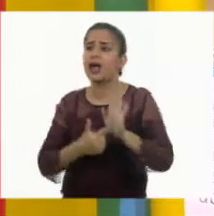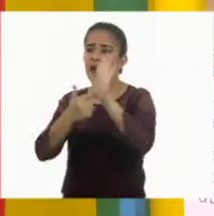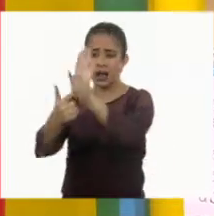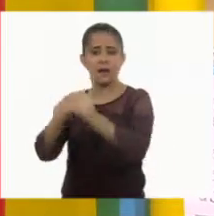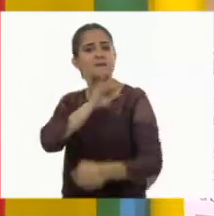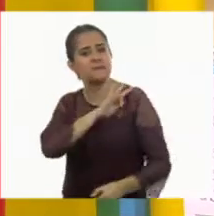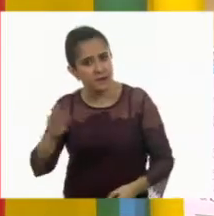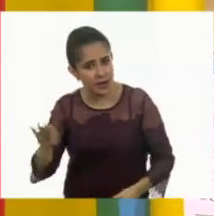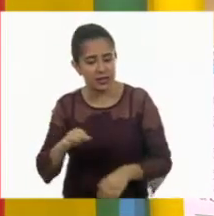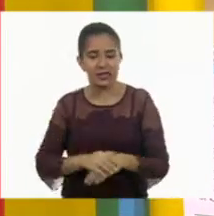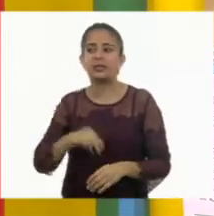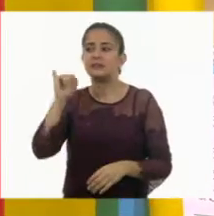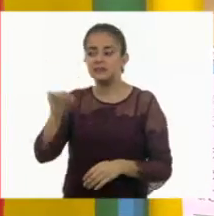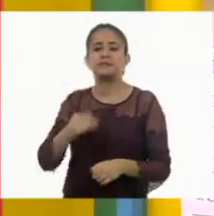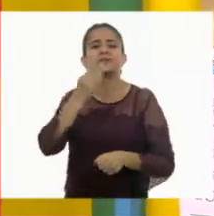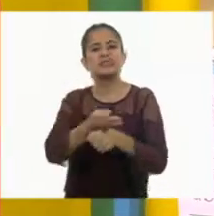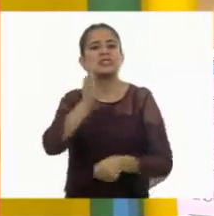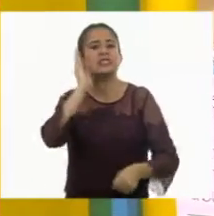cómo son...